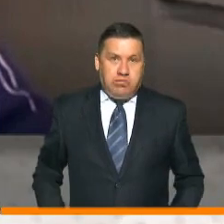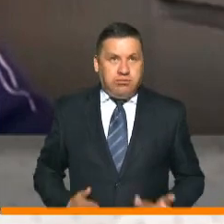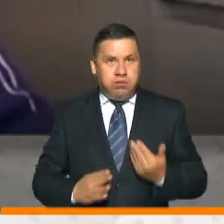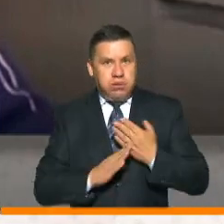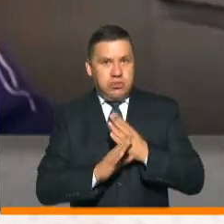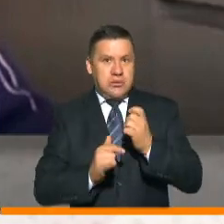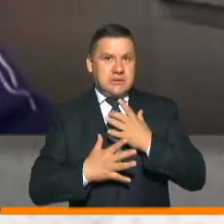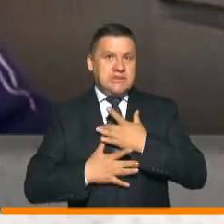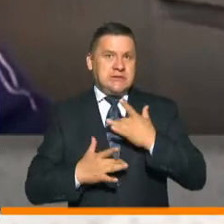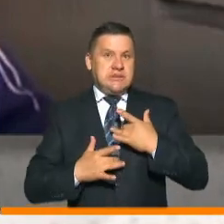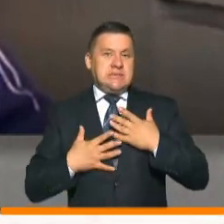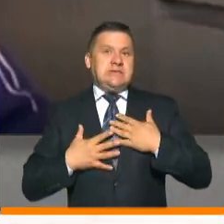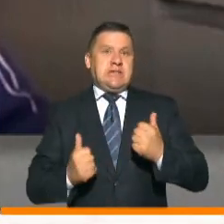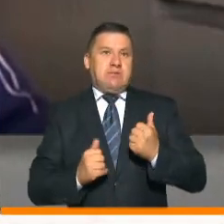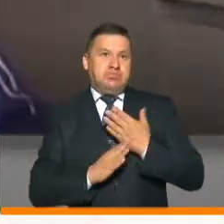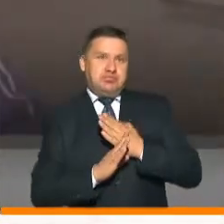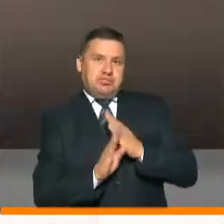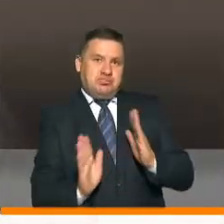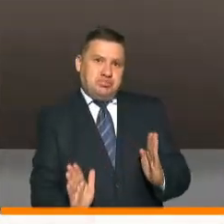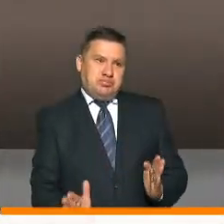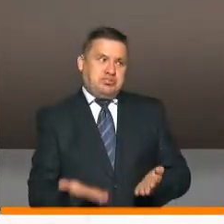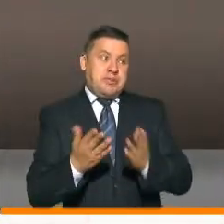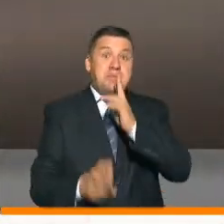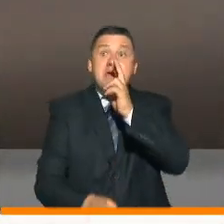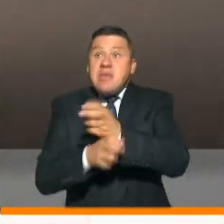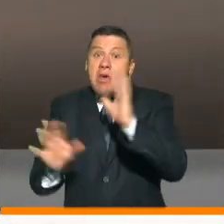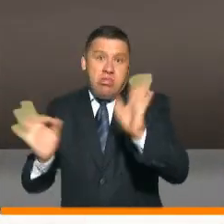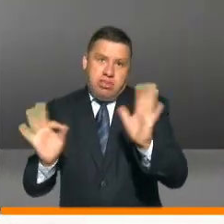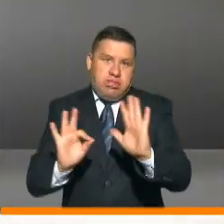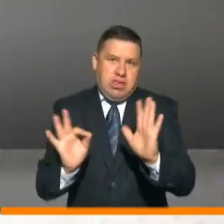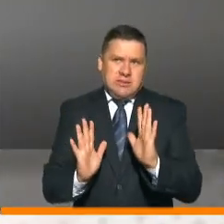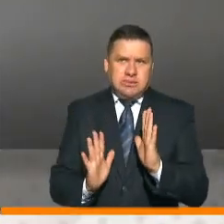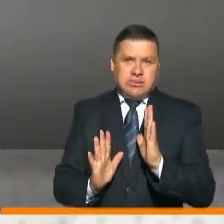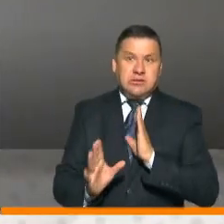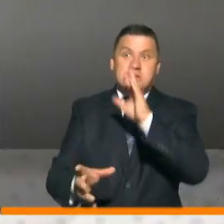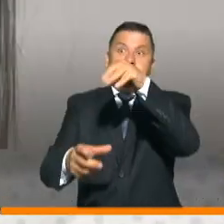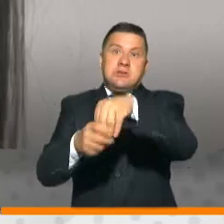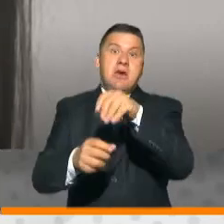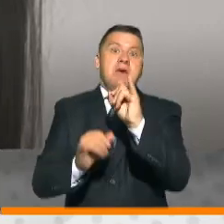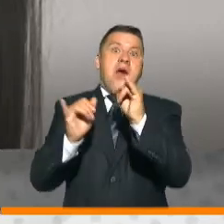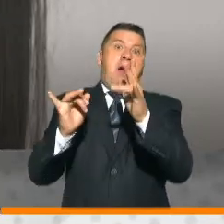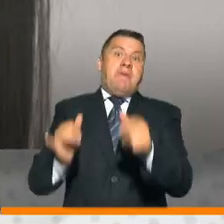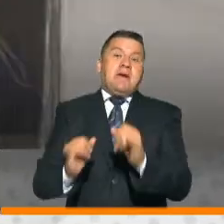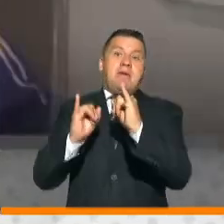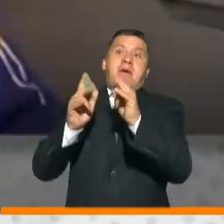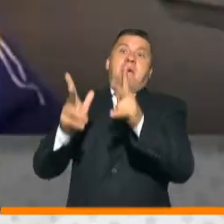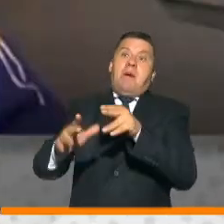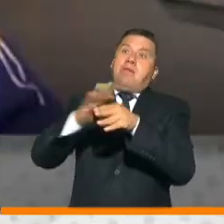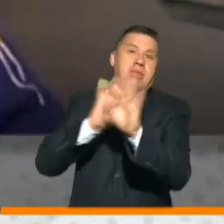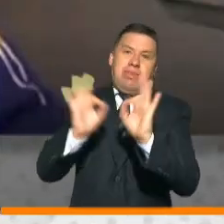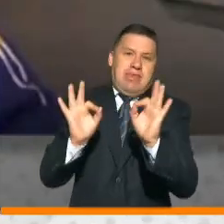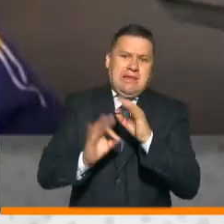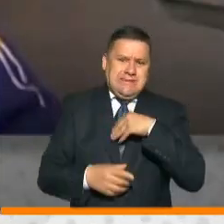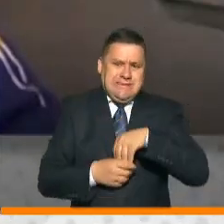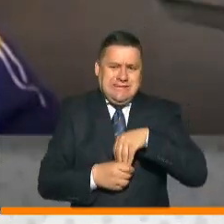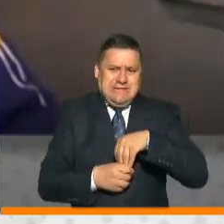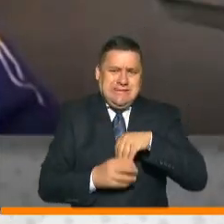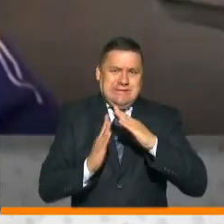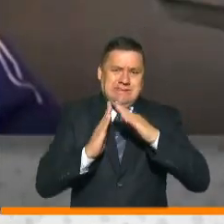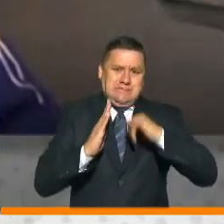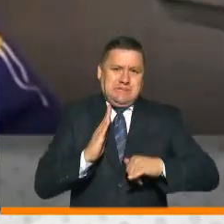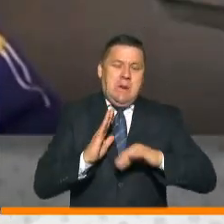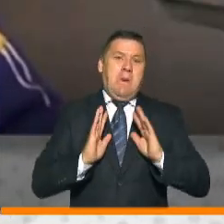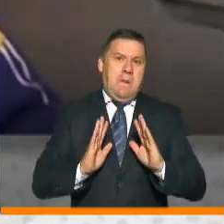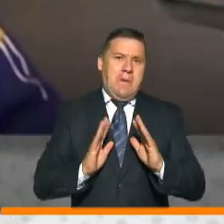estuviera sanando. La recuperación no estuvo tan complicada, afortunadamente no me tuve que incapacitar. Lo que me permitió sobre todo salir adelante